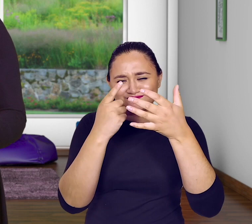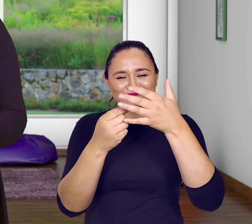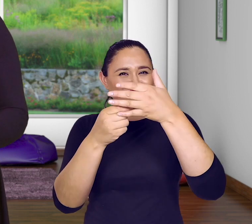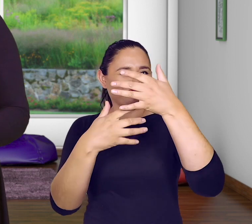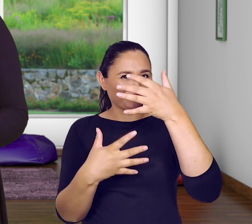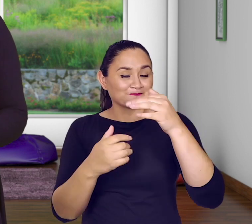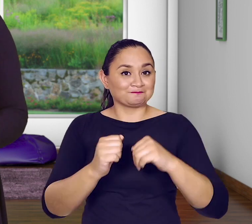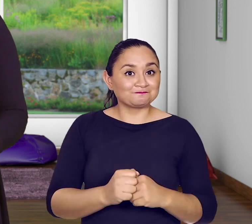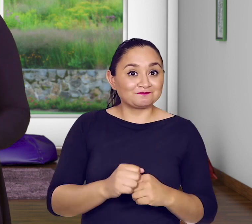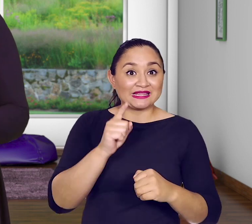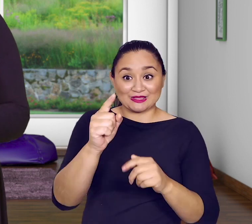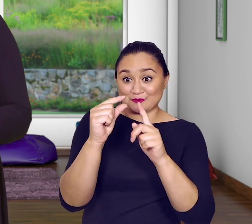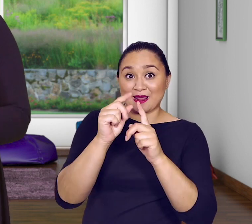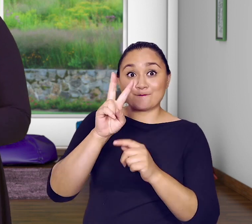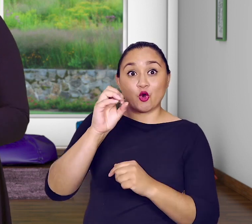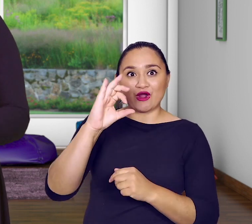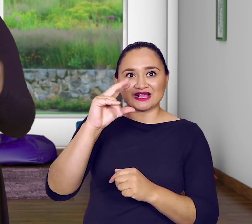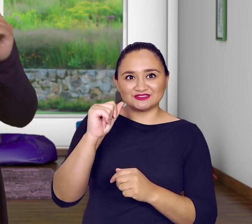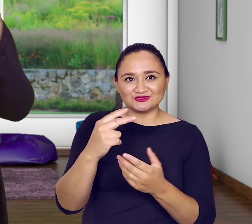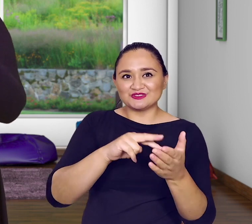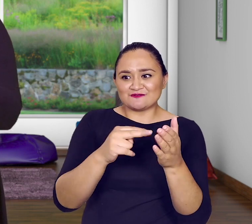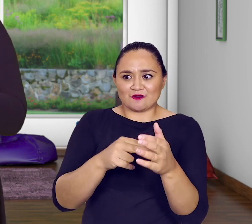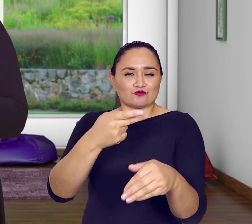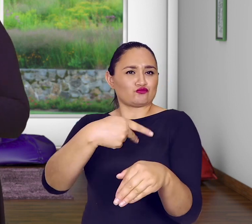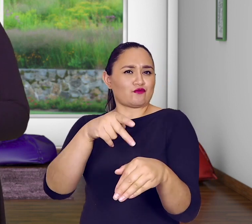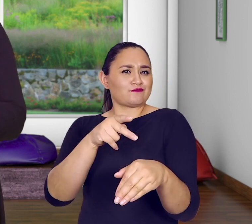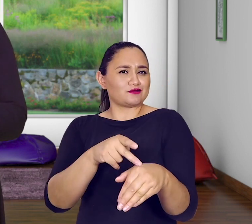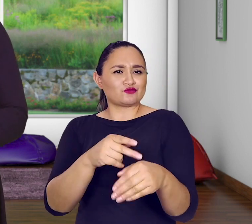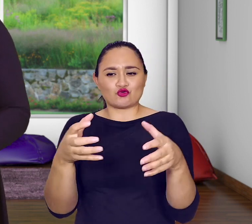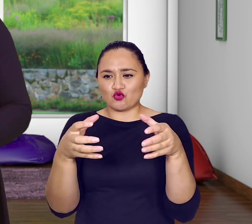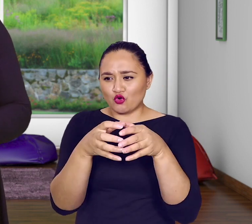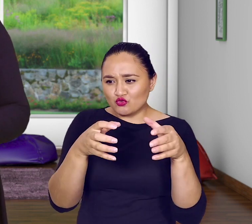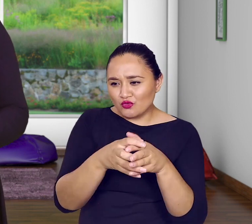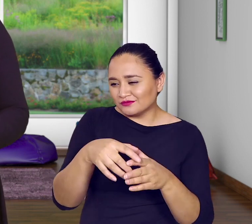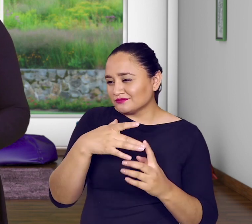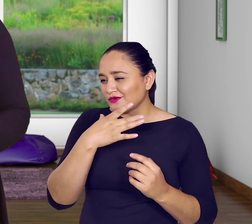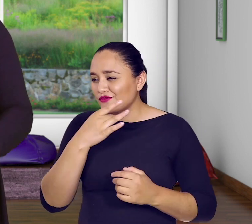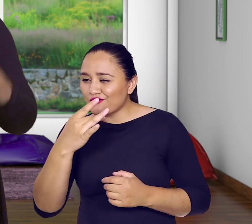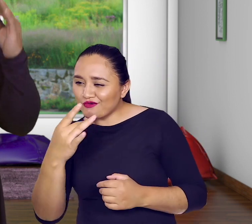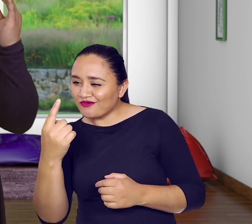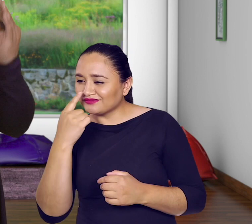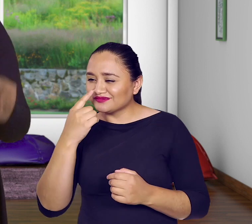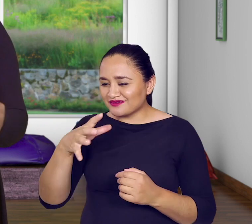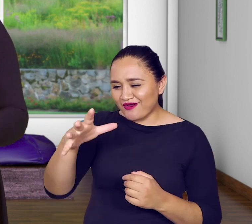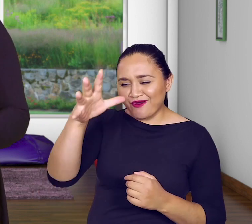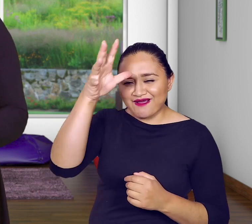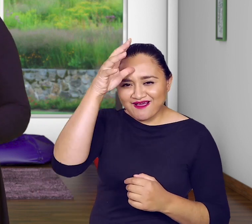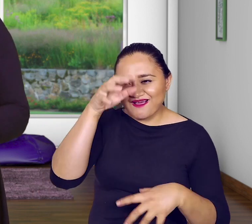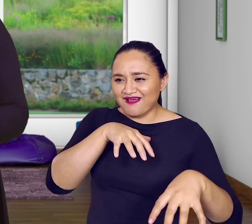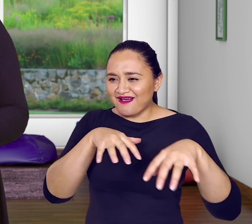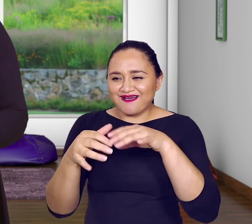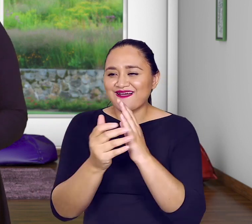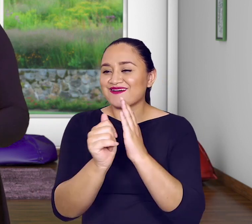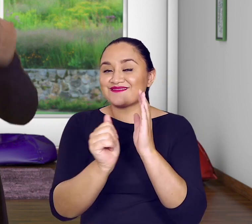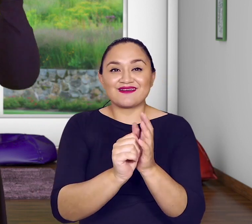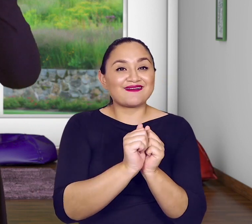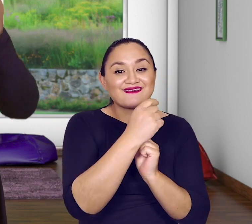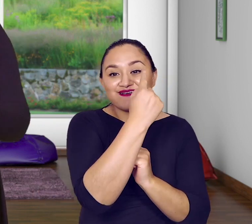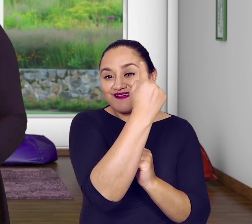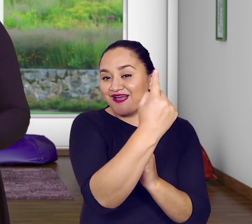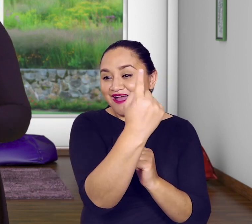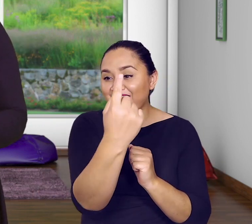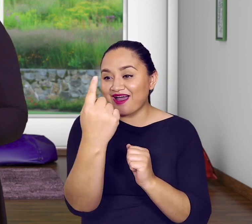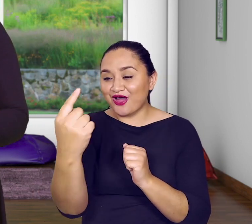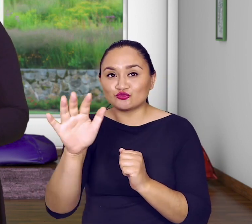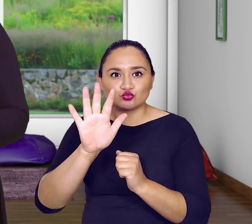otras más la vocación tiene que ver con el conjunto de gustos intereses conocimientos y habilidades que